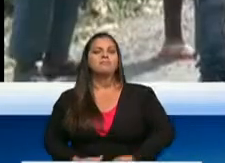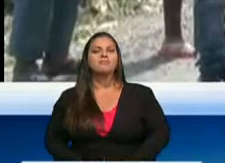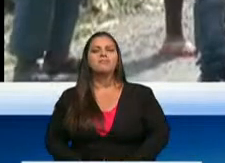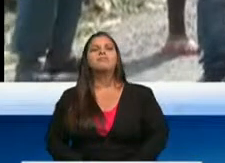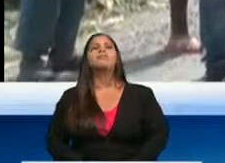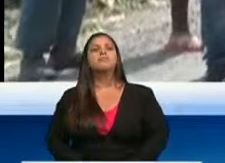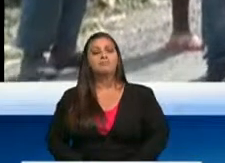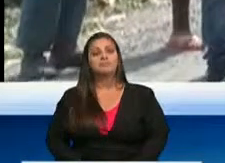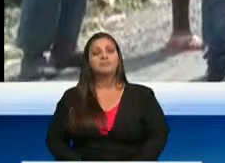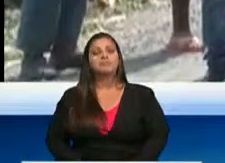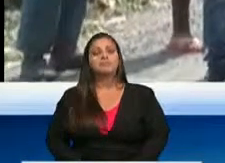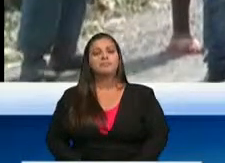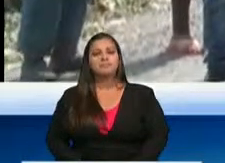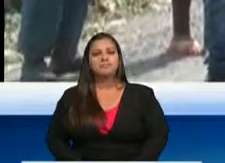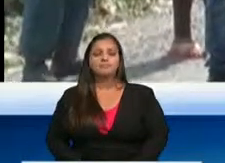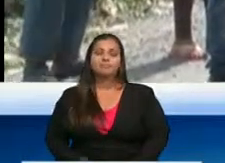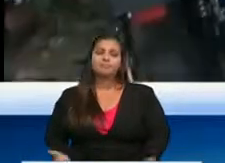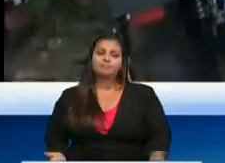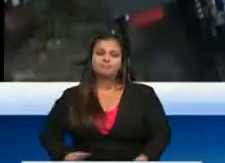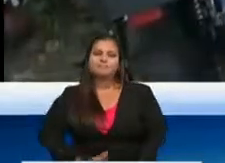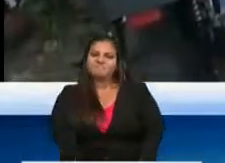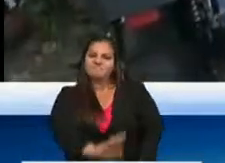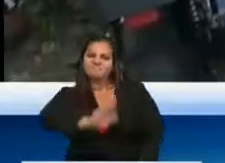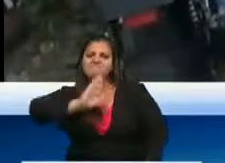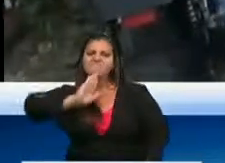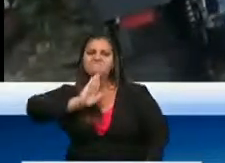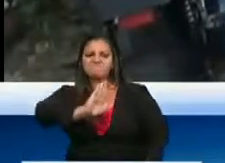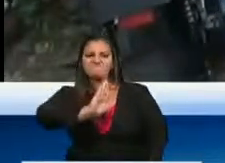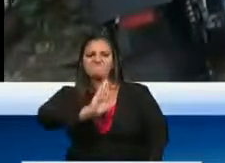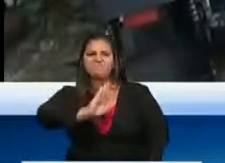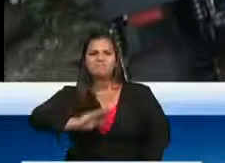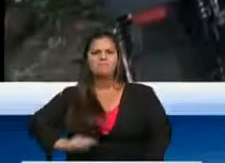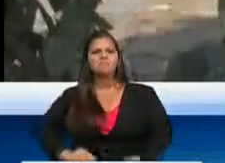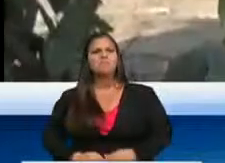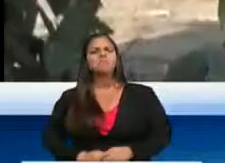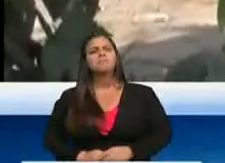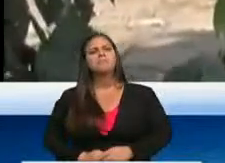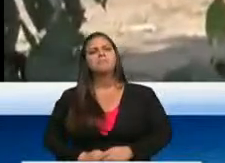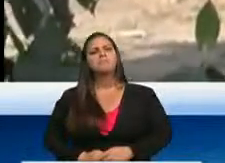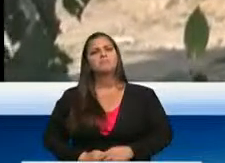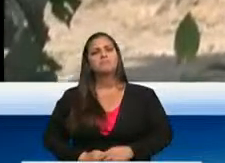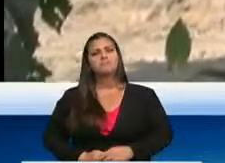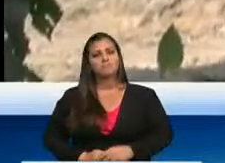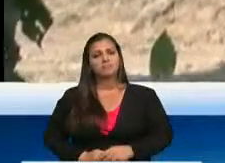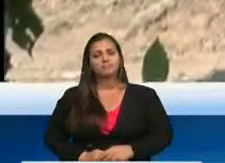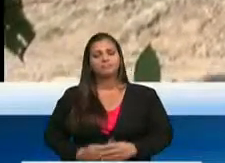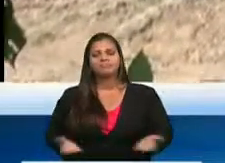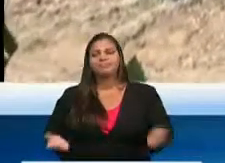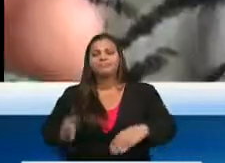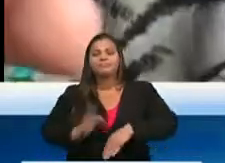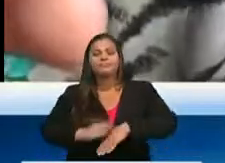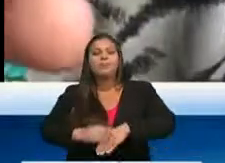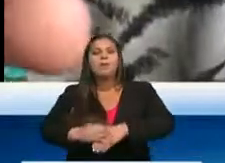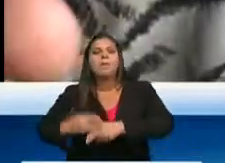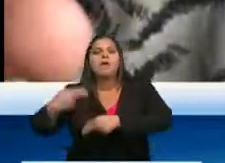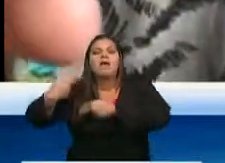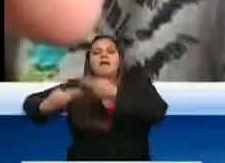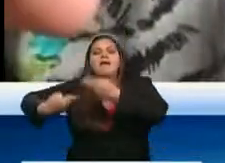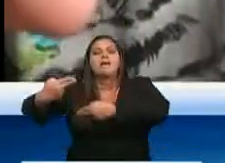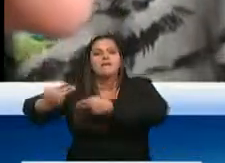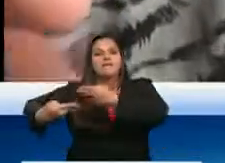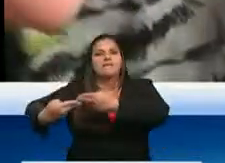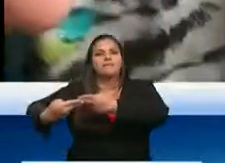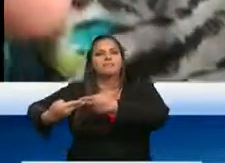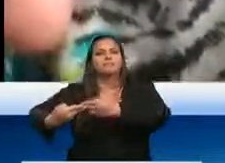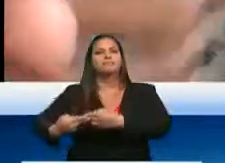el mismo Rafico. La venganza, porque tienen venganza entre ellos mismos. ¿Pero por qué? Es por las herencias de las tierras que